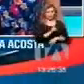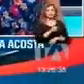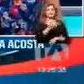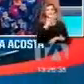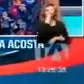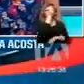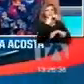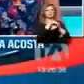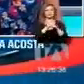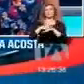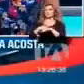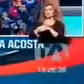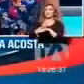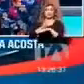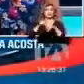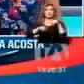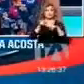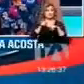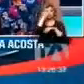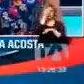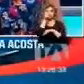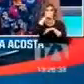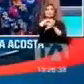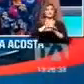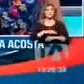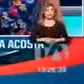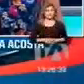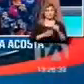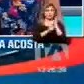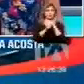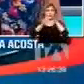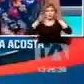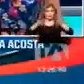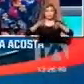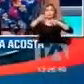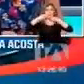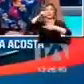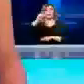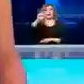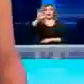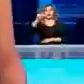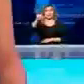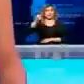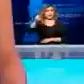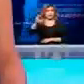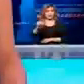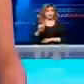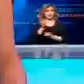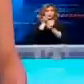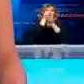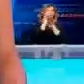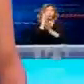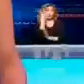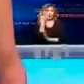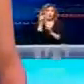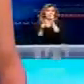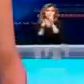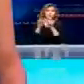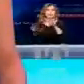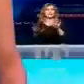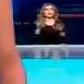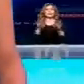¿Qué tal? ¿Cómo estás? Hola Liz, amigos. Muy buenas tardes. La ministra Catalina Andramuño informó que se realizaron pruebas a dos casos sospechosos de